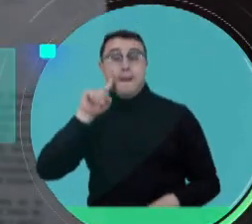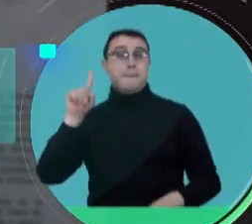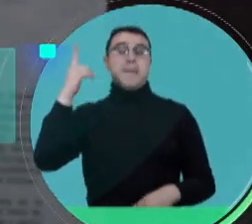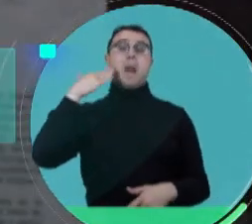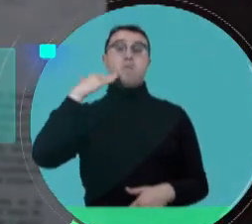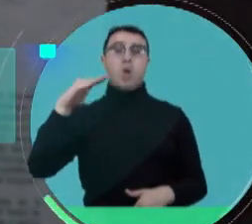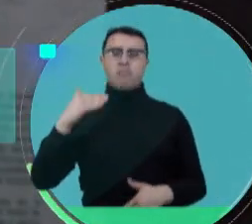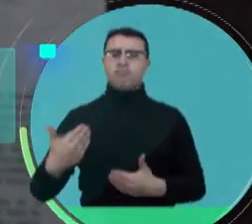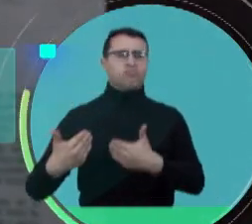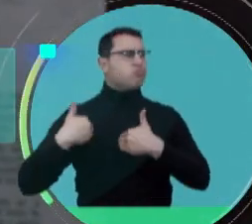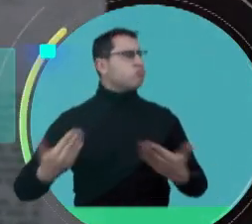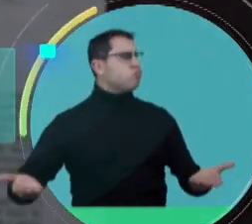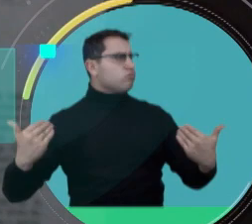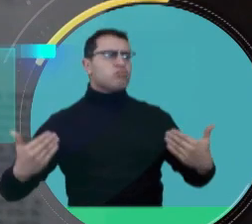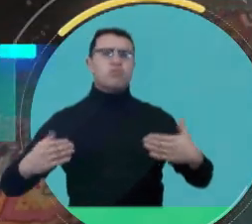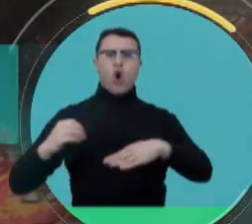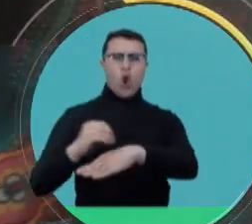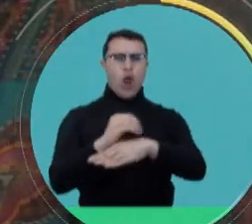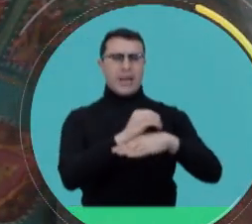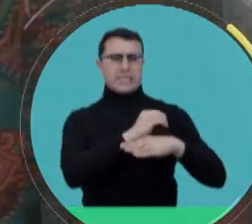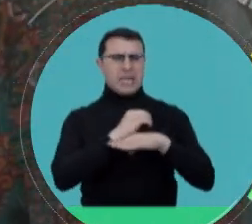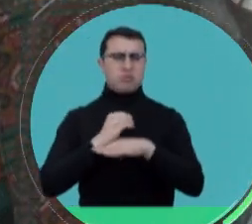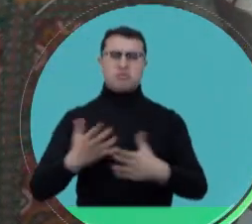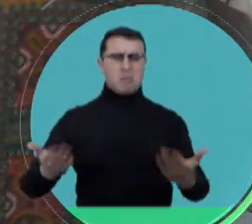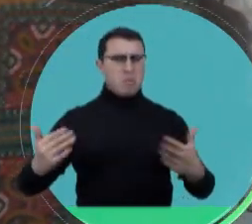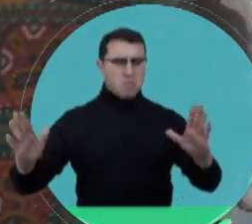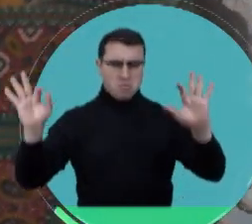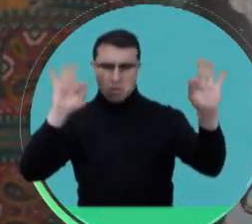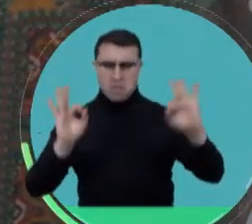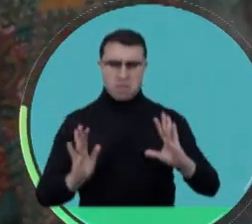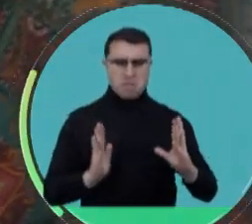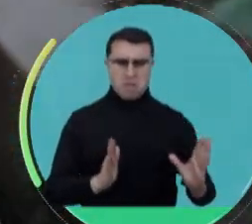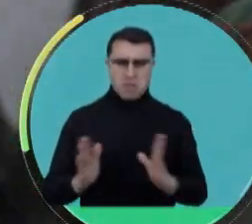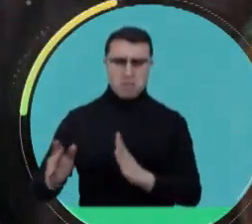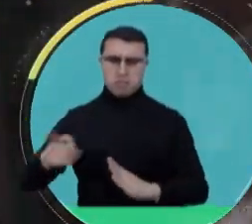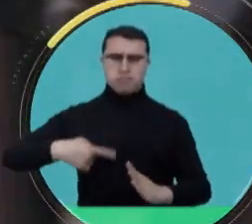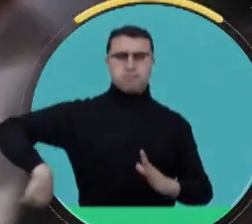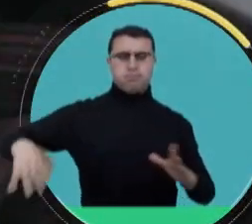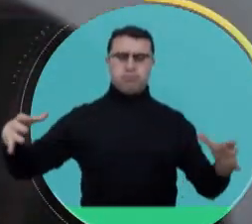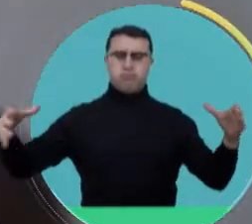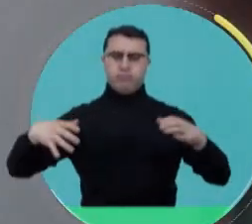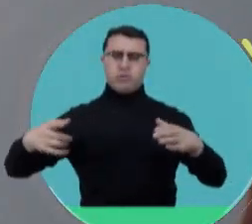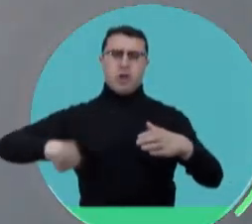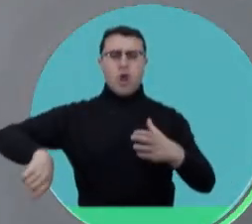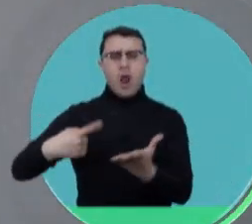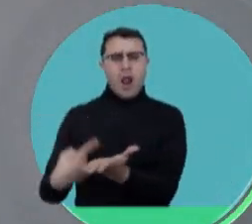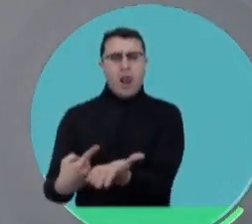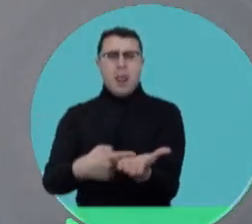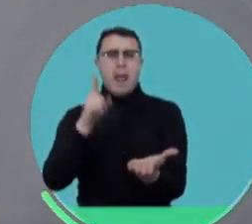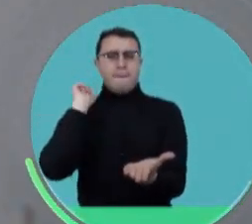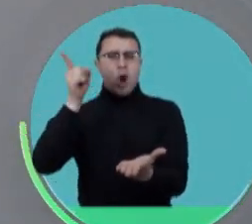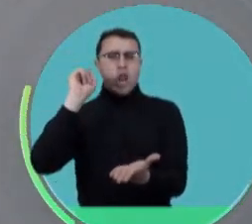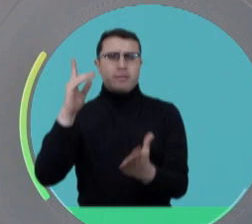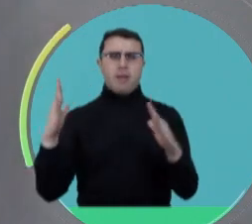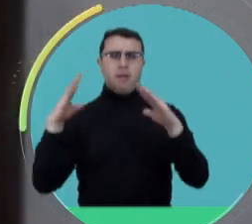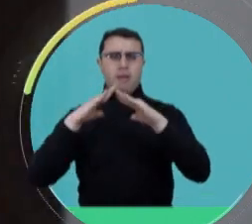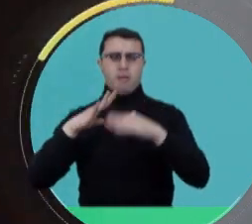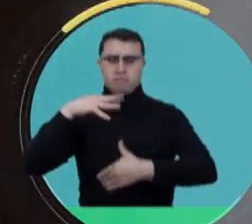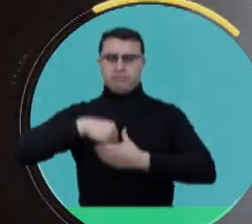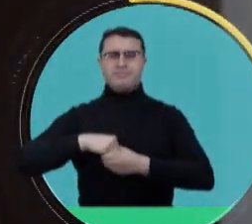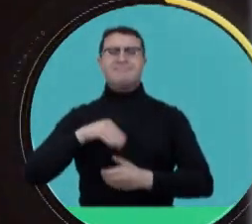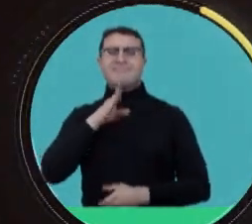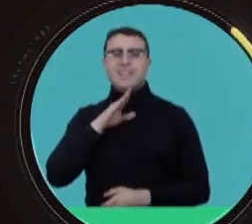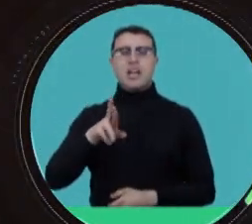digamos a eh organizarse con amigas para tener digamos Eh Eh tertulias Eh